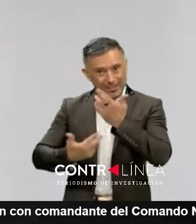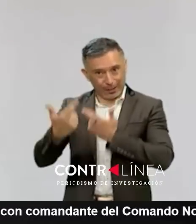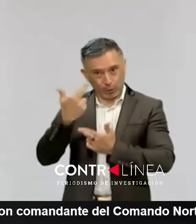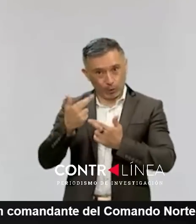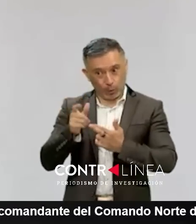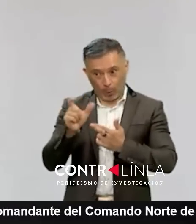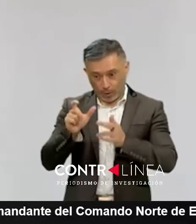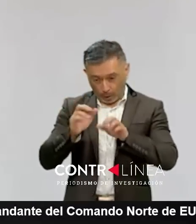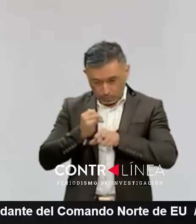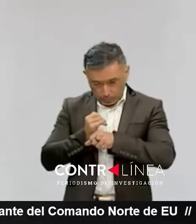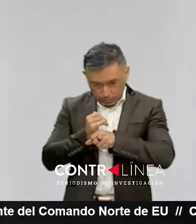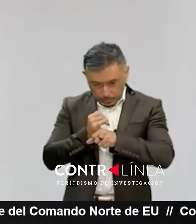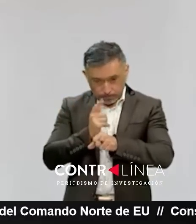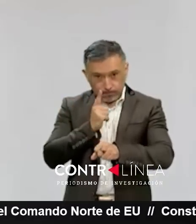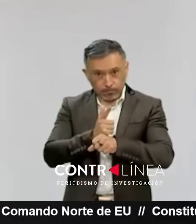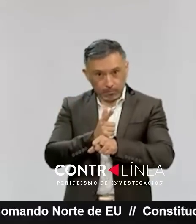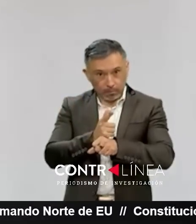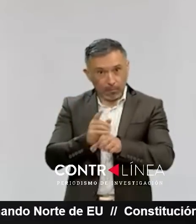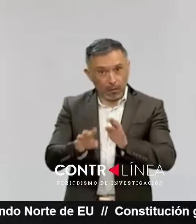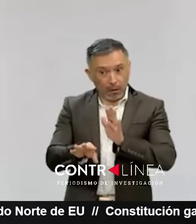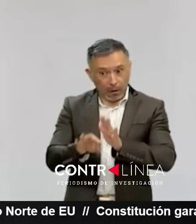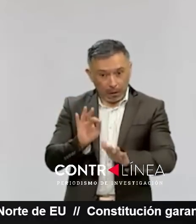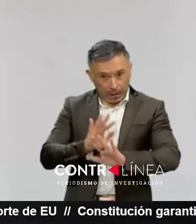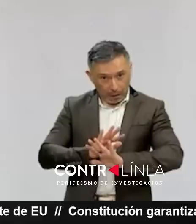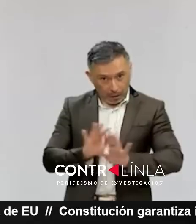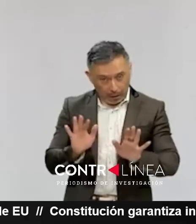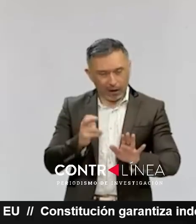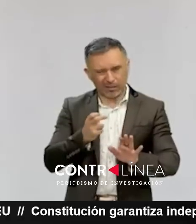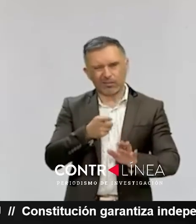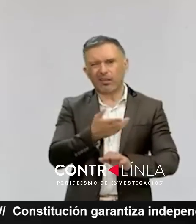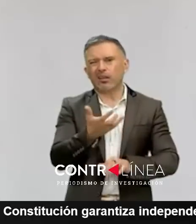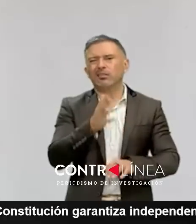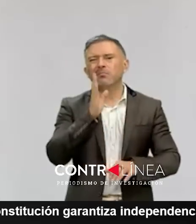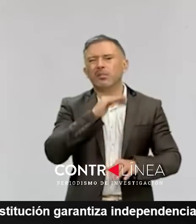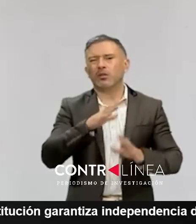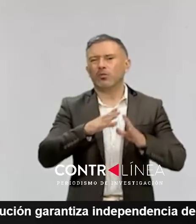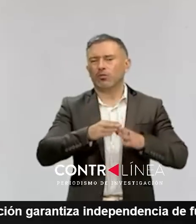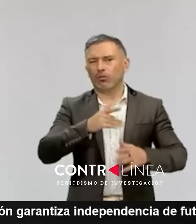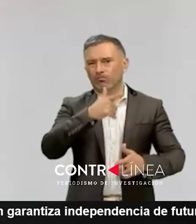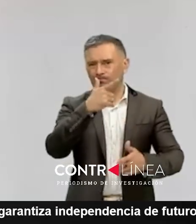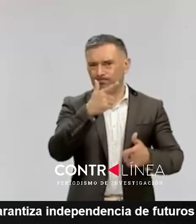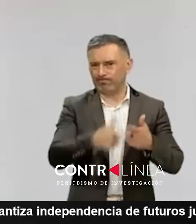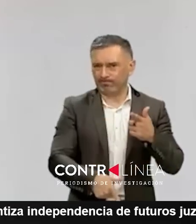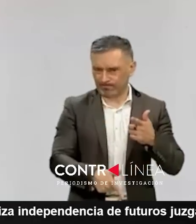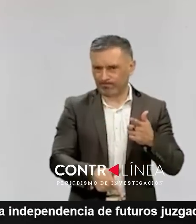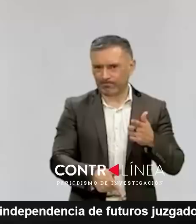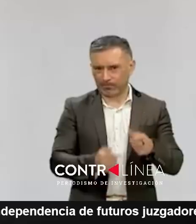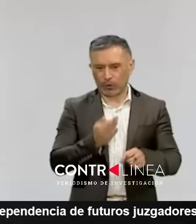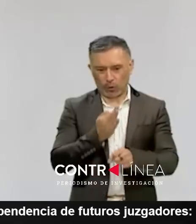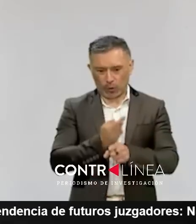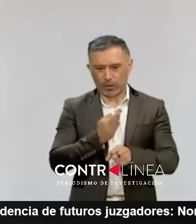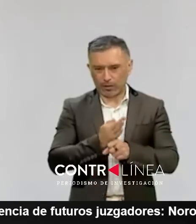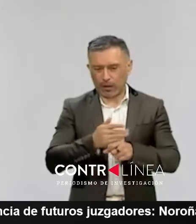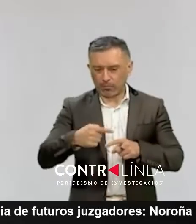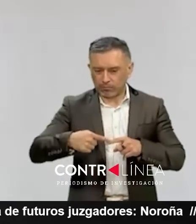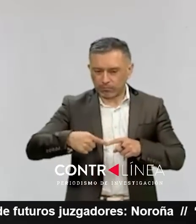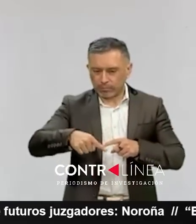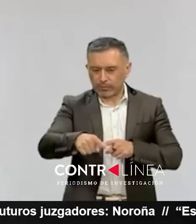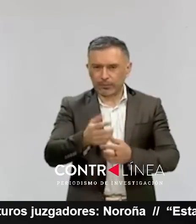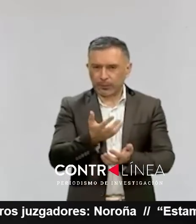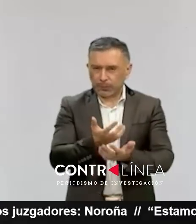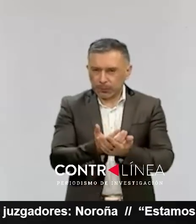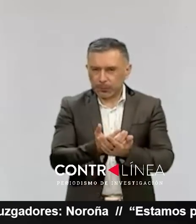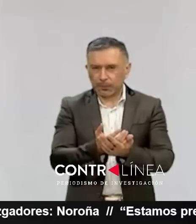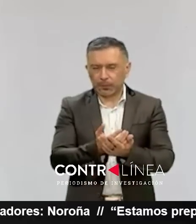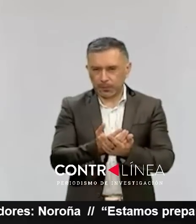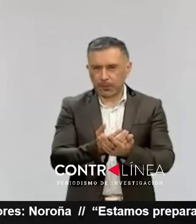medida para evitar estas conductas es pertinente en esta etapa de reflexión en la que nos